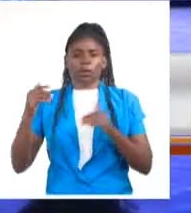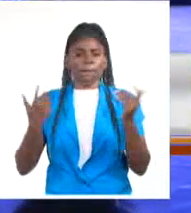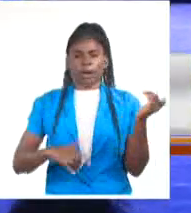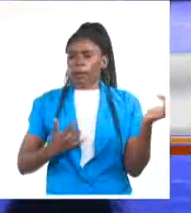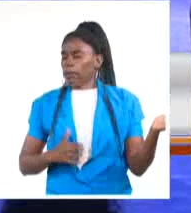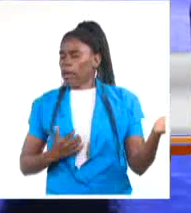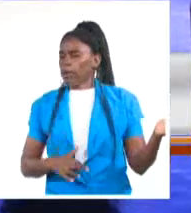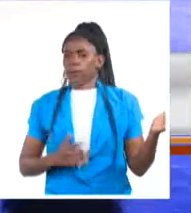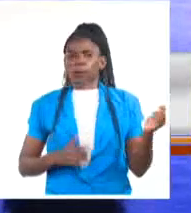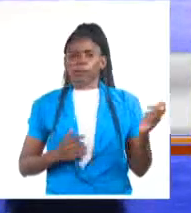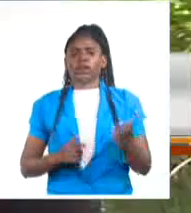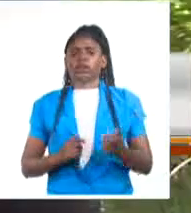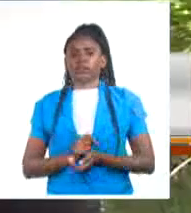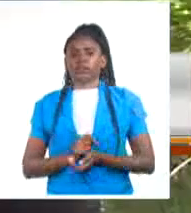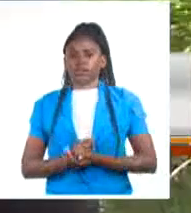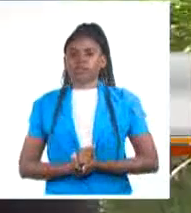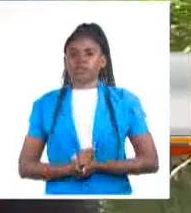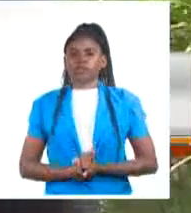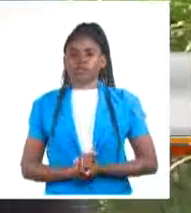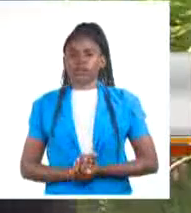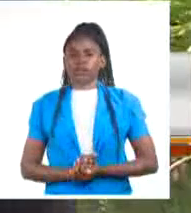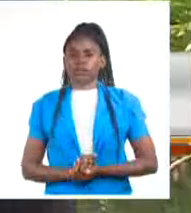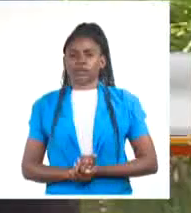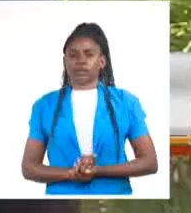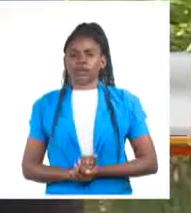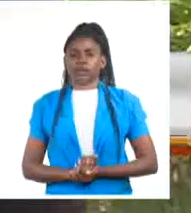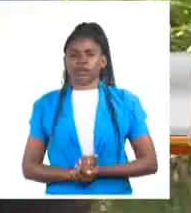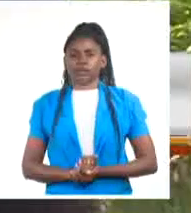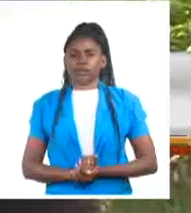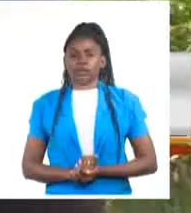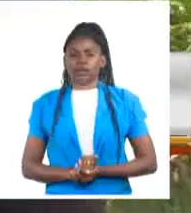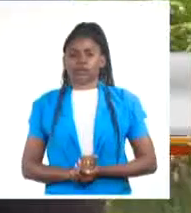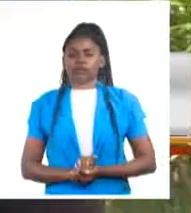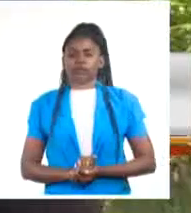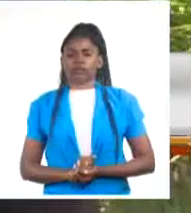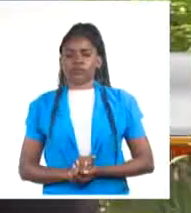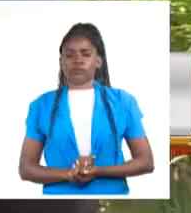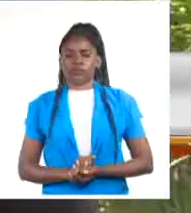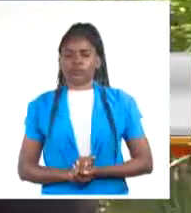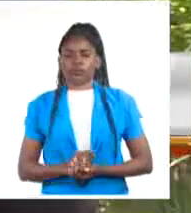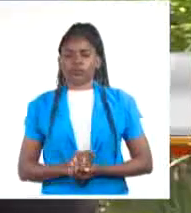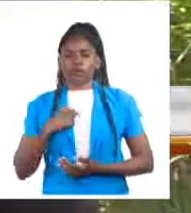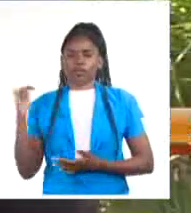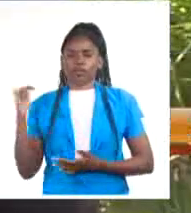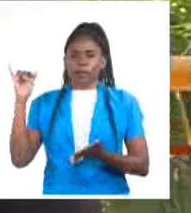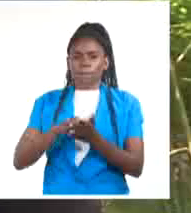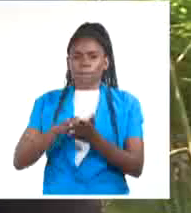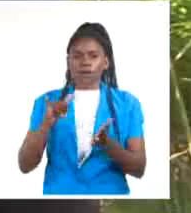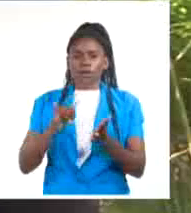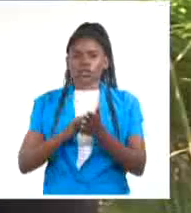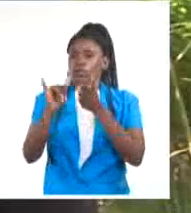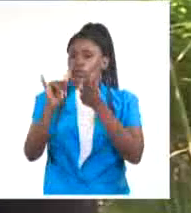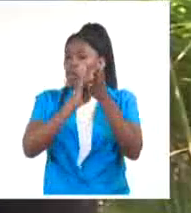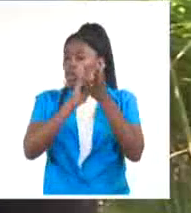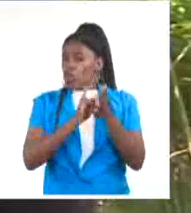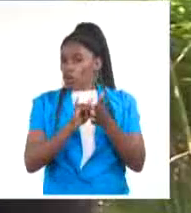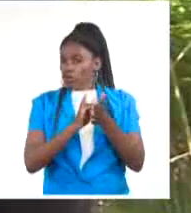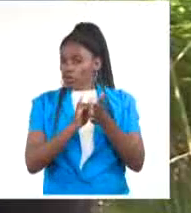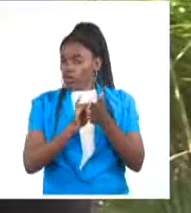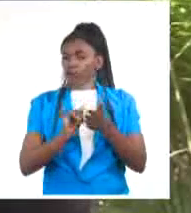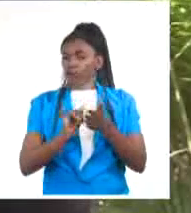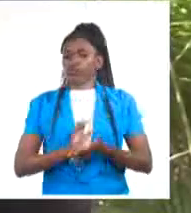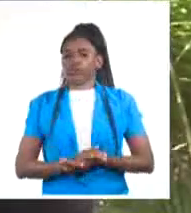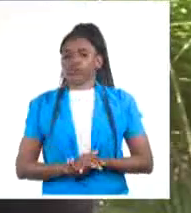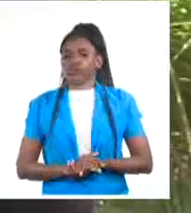años esperando por una oportunidad así. Vengo, con mencionaste, de la ciudad de Nueva York con un invitado especial, muy especial, que es uno de los grandes íconos de la